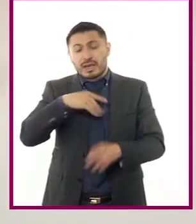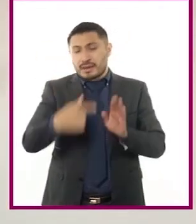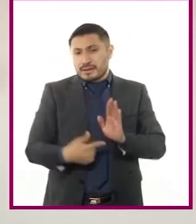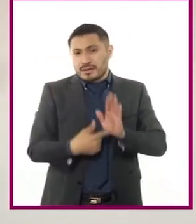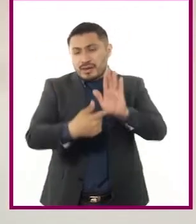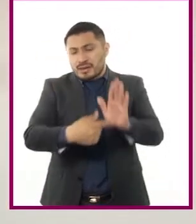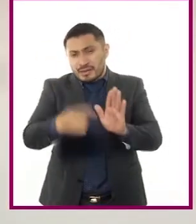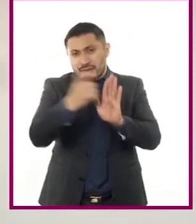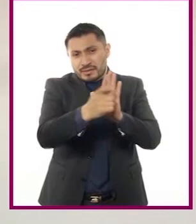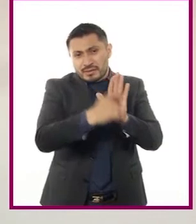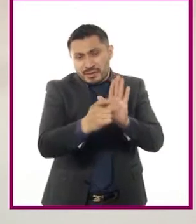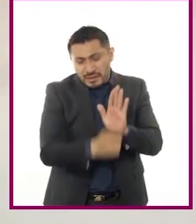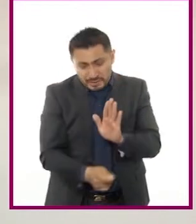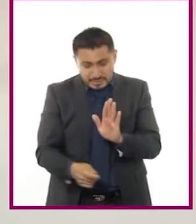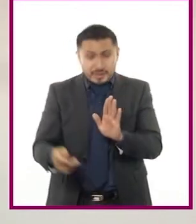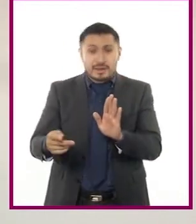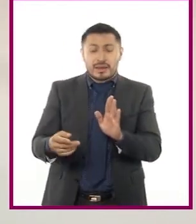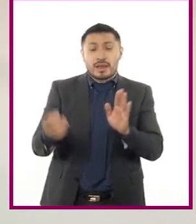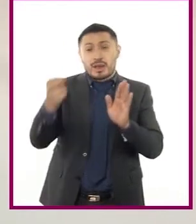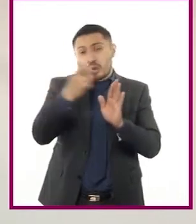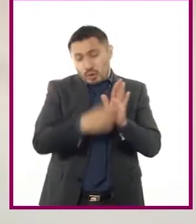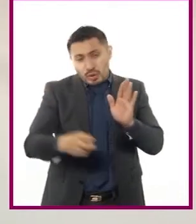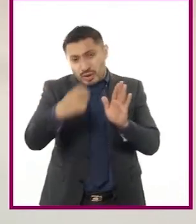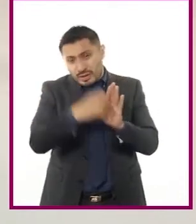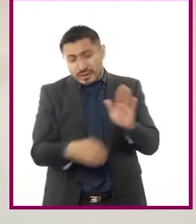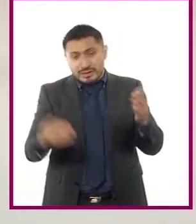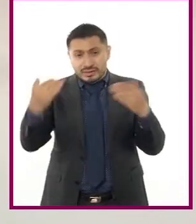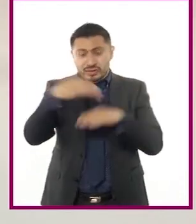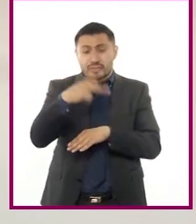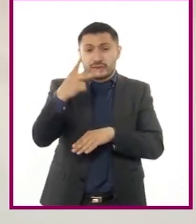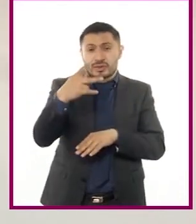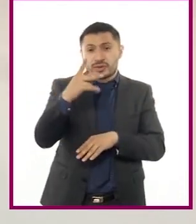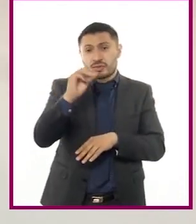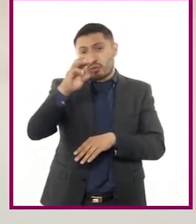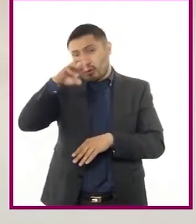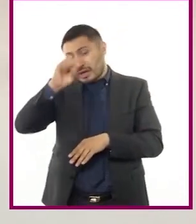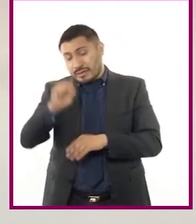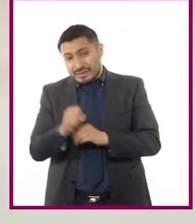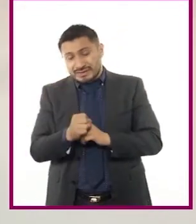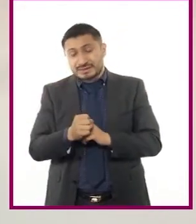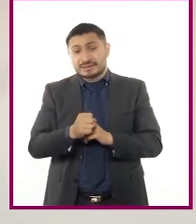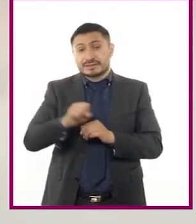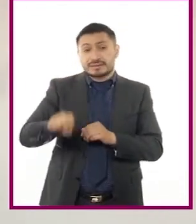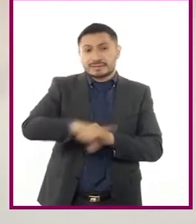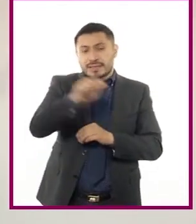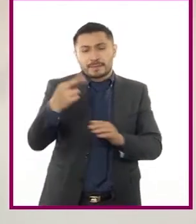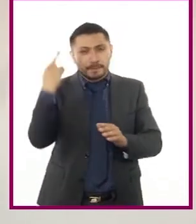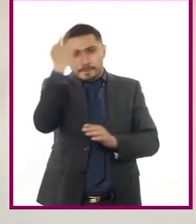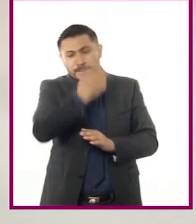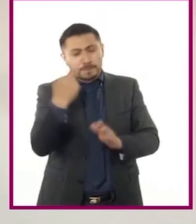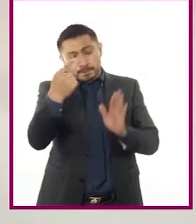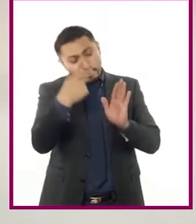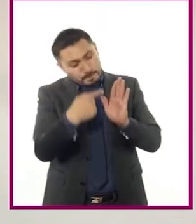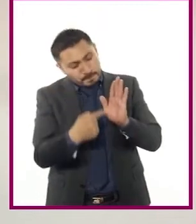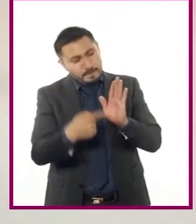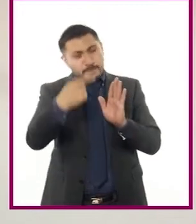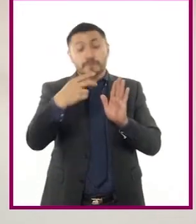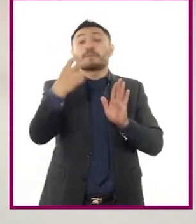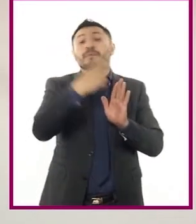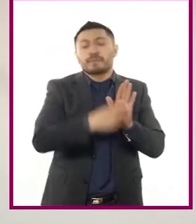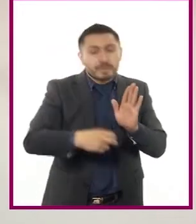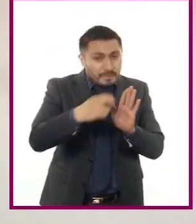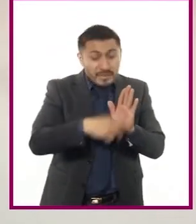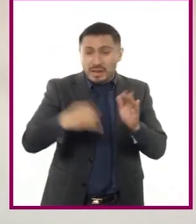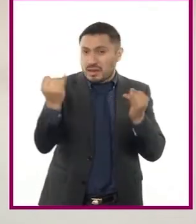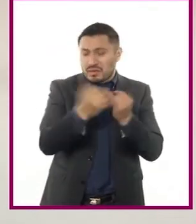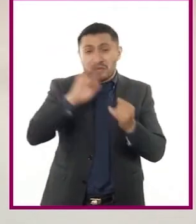que hablaba del mundo social de 2 poemas de Sabines. Al revisar los borradores, recordamos algunos elementos que